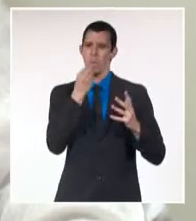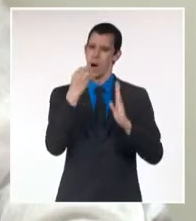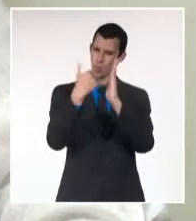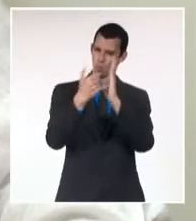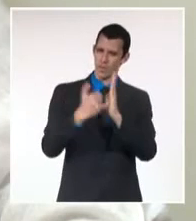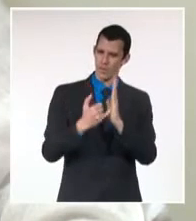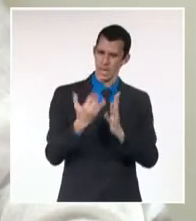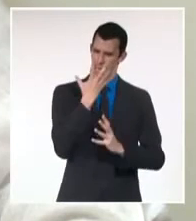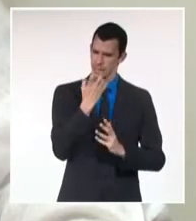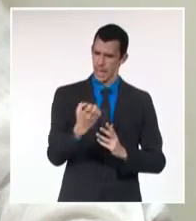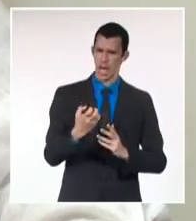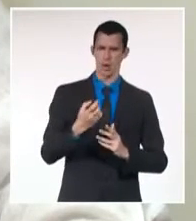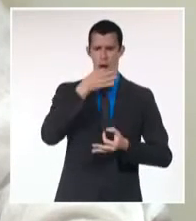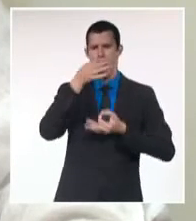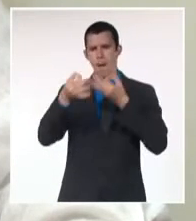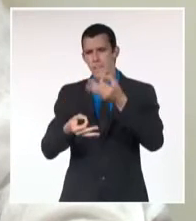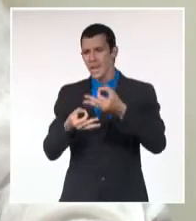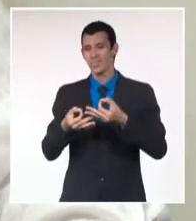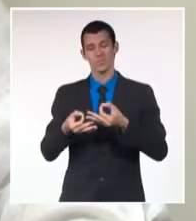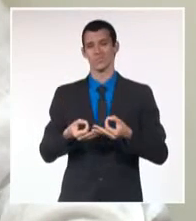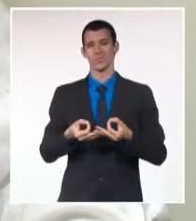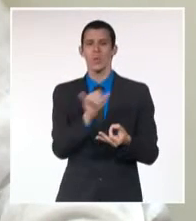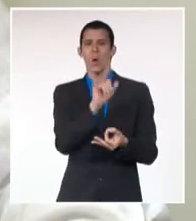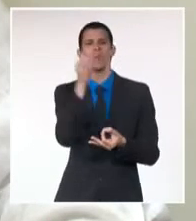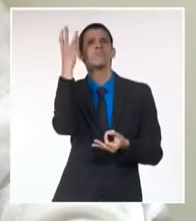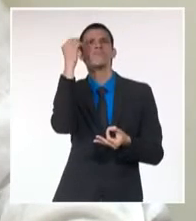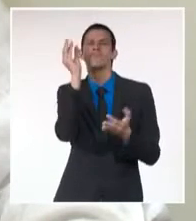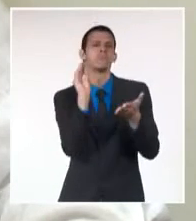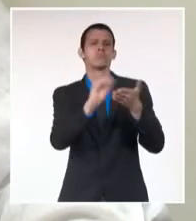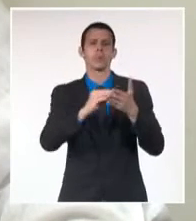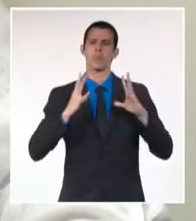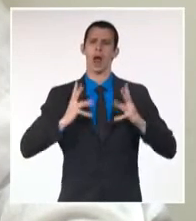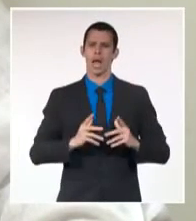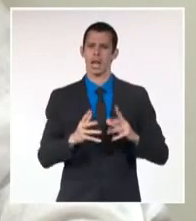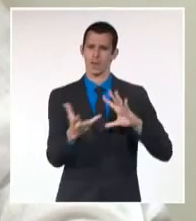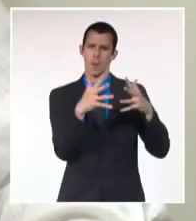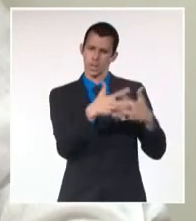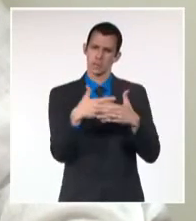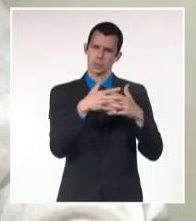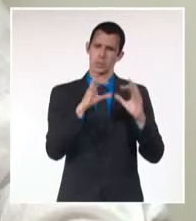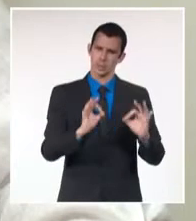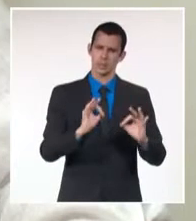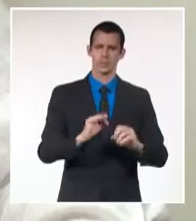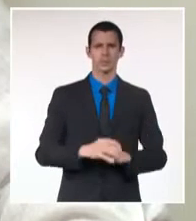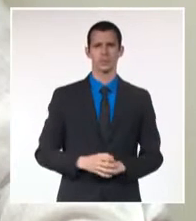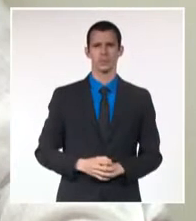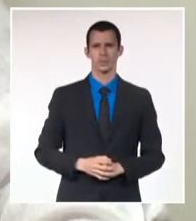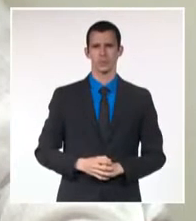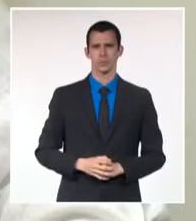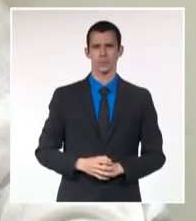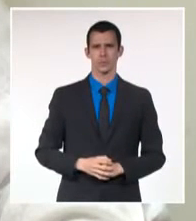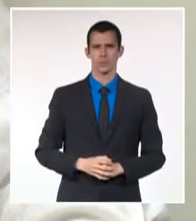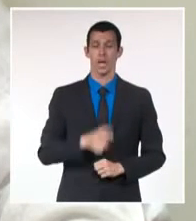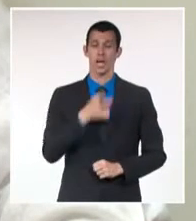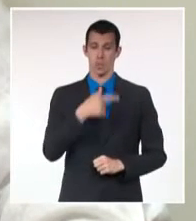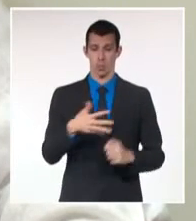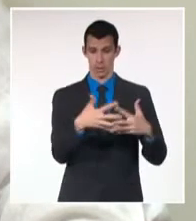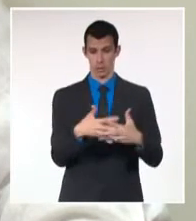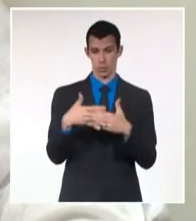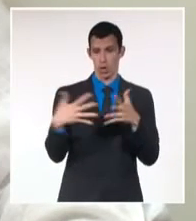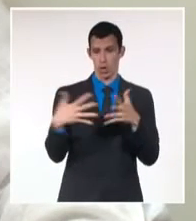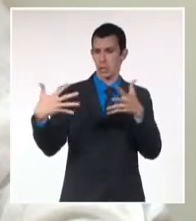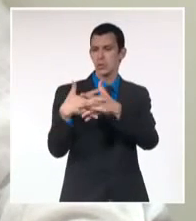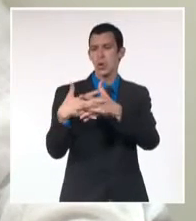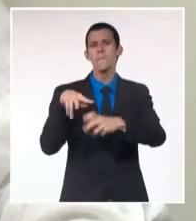de por qué Cuba no debía de estar, pero en los mismos momentos en que mantienen sanciones y un cerco alrededor de una Siria que acaba de sufrir